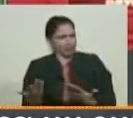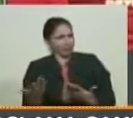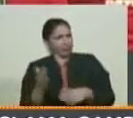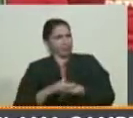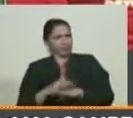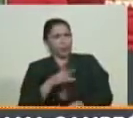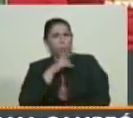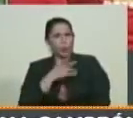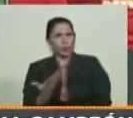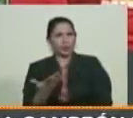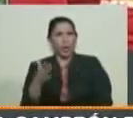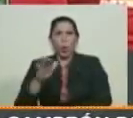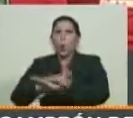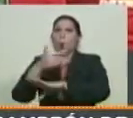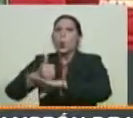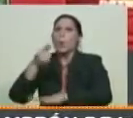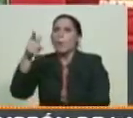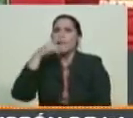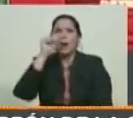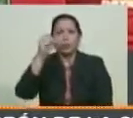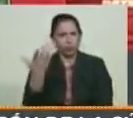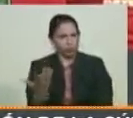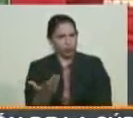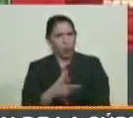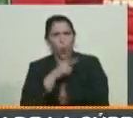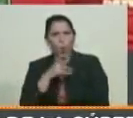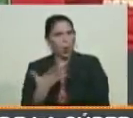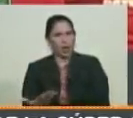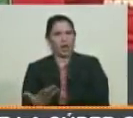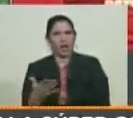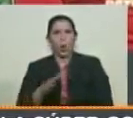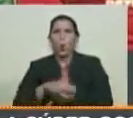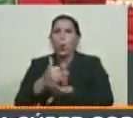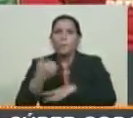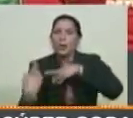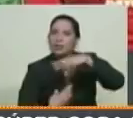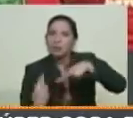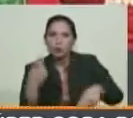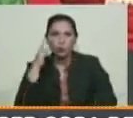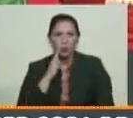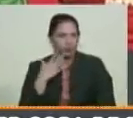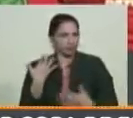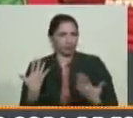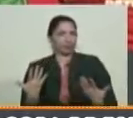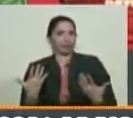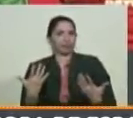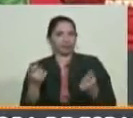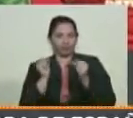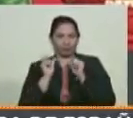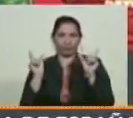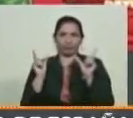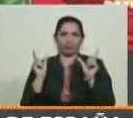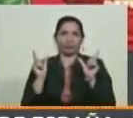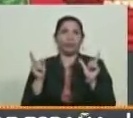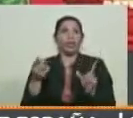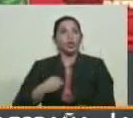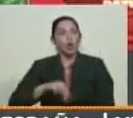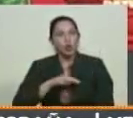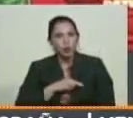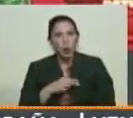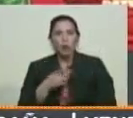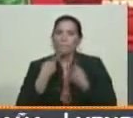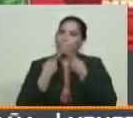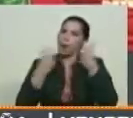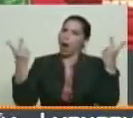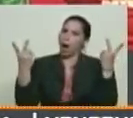Que la culpa la tiene Nicolás Maduro. Que la culpa la tiene la revolución bolivariana. Nosotros se lo volveremos a decir.